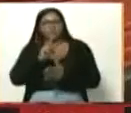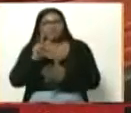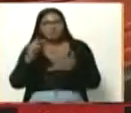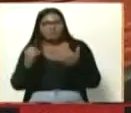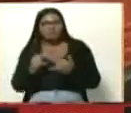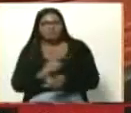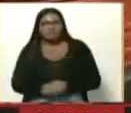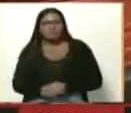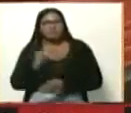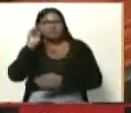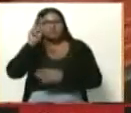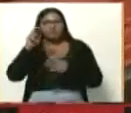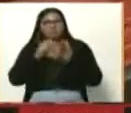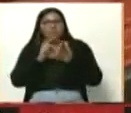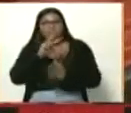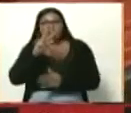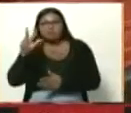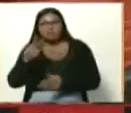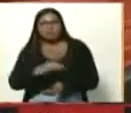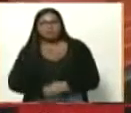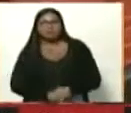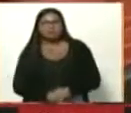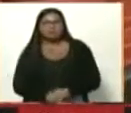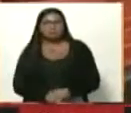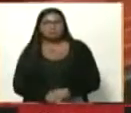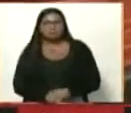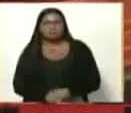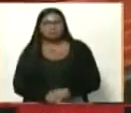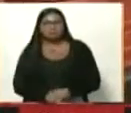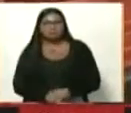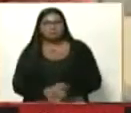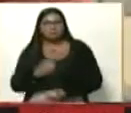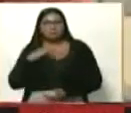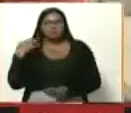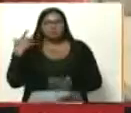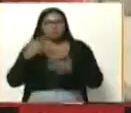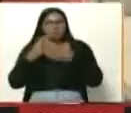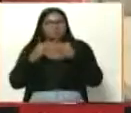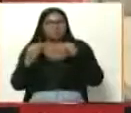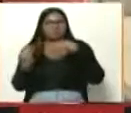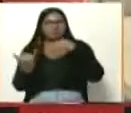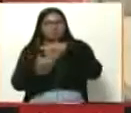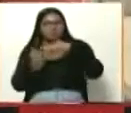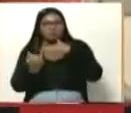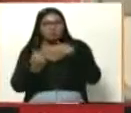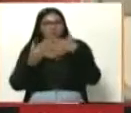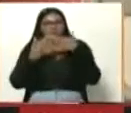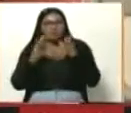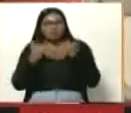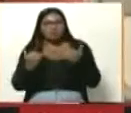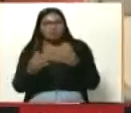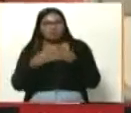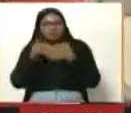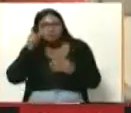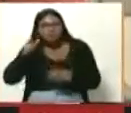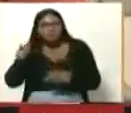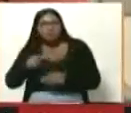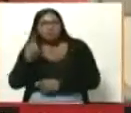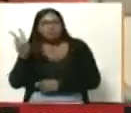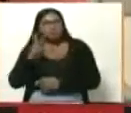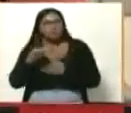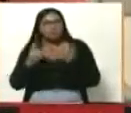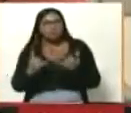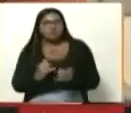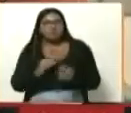año 2023? Sí, fíjate, bueno, nosotros venimos como todas las instituciones públicas, todo el pueblo venezolano saliendo de